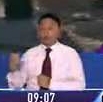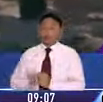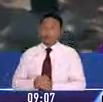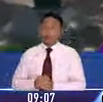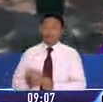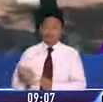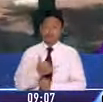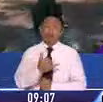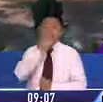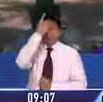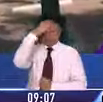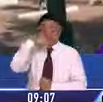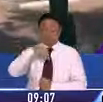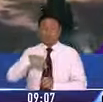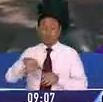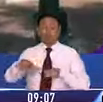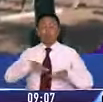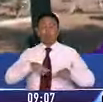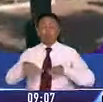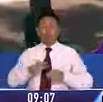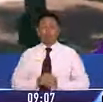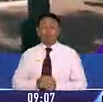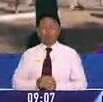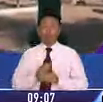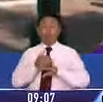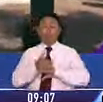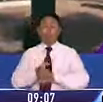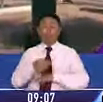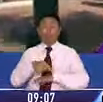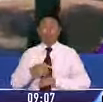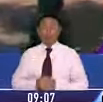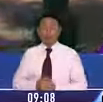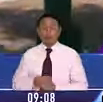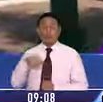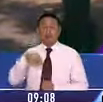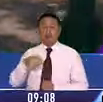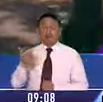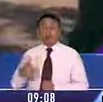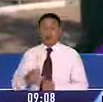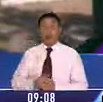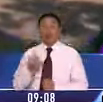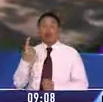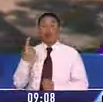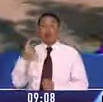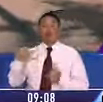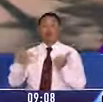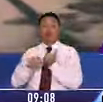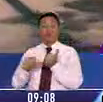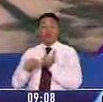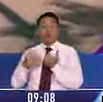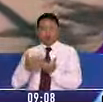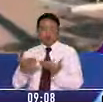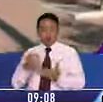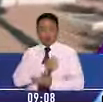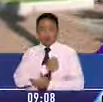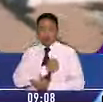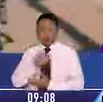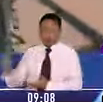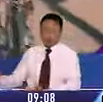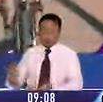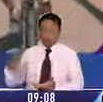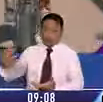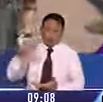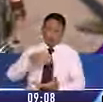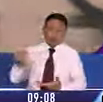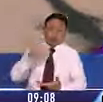a la actividad que se realizará en las próximas horas para que puedan ingresar únicamente a sacar las